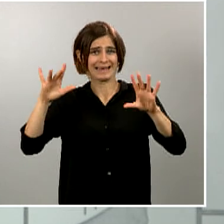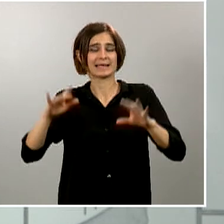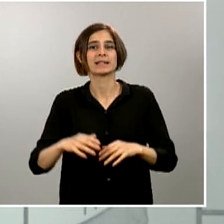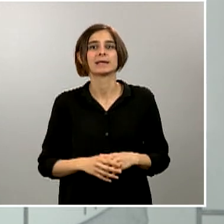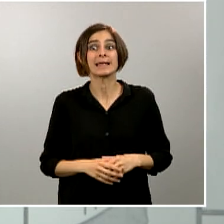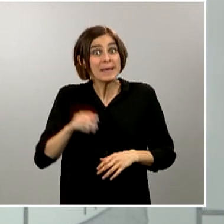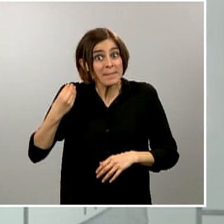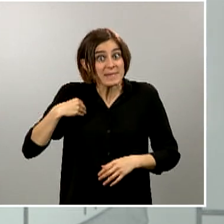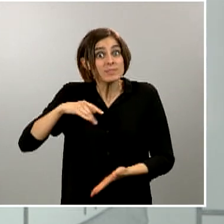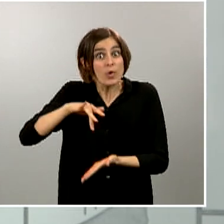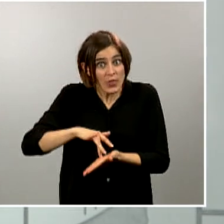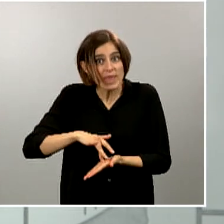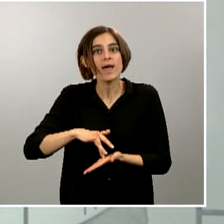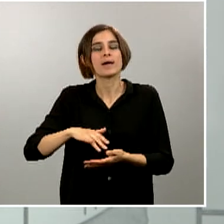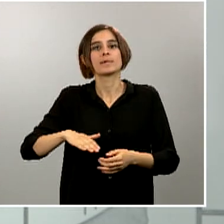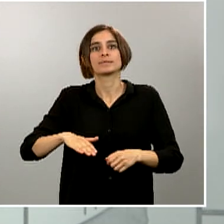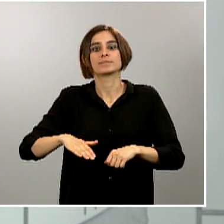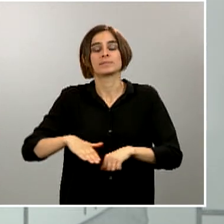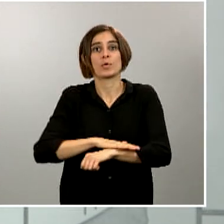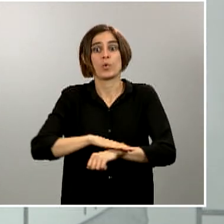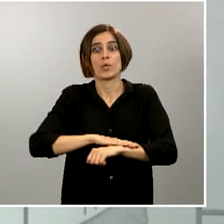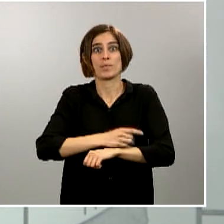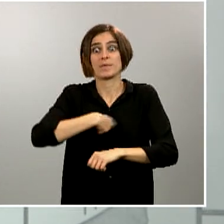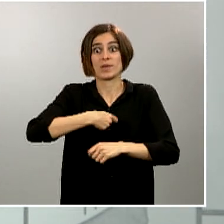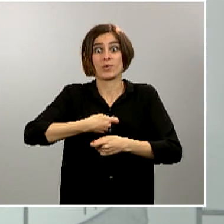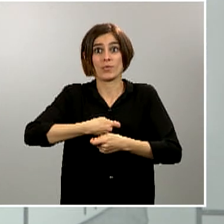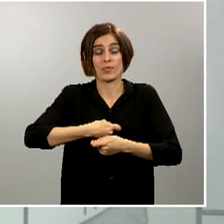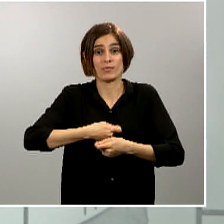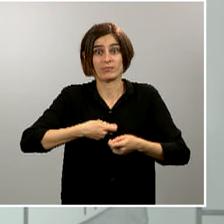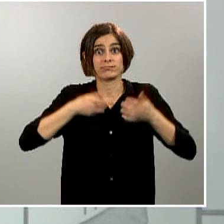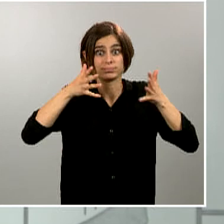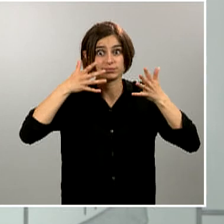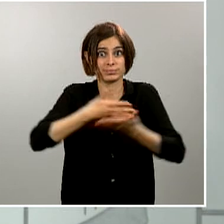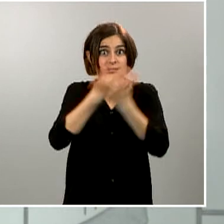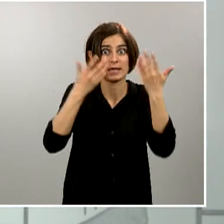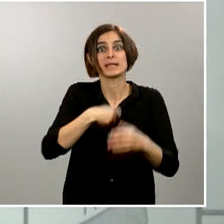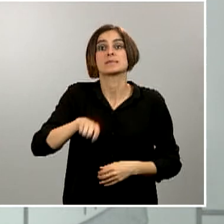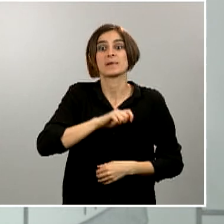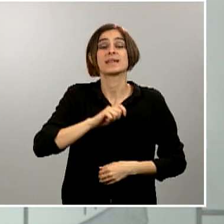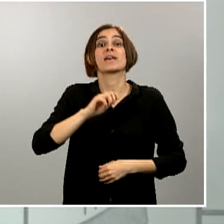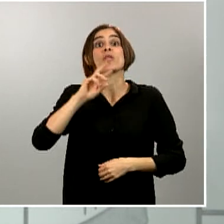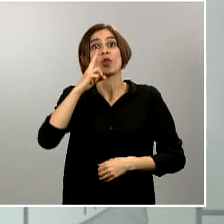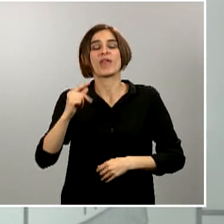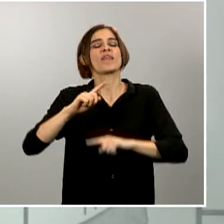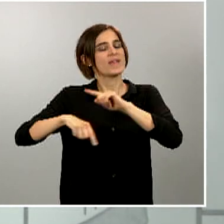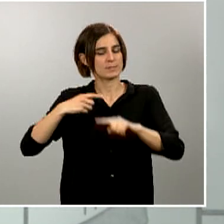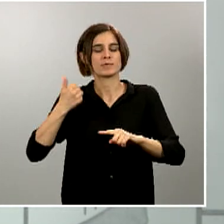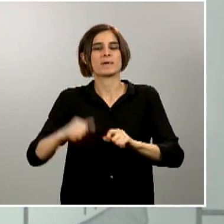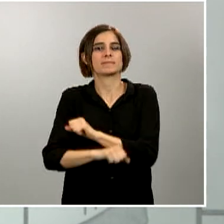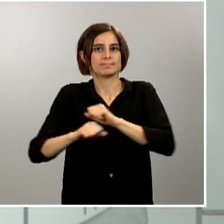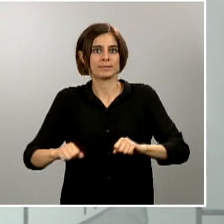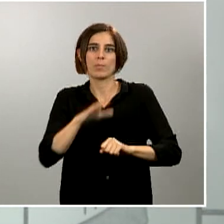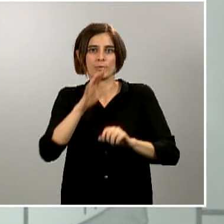unas medidas que solamente 2 días después fueron reforzadas con el decreto de alarma. Por tanto, el Gobierno de España actuó en todo momento conforme